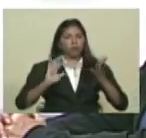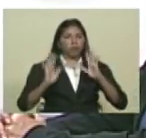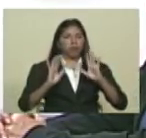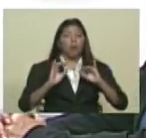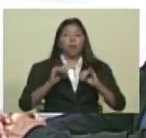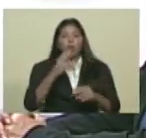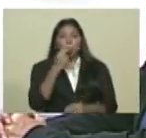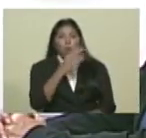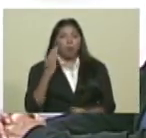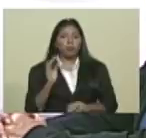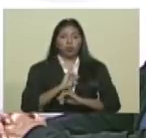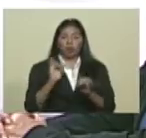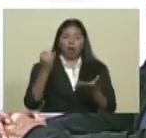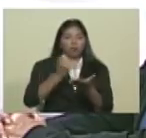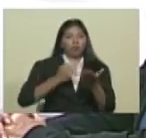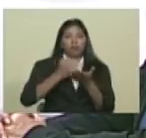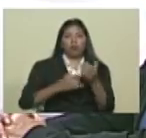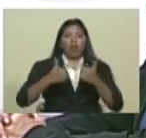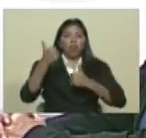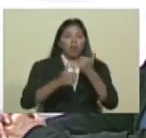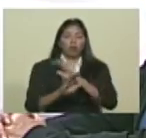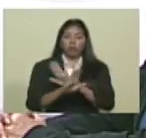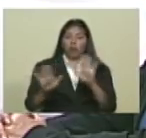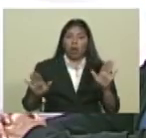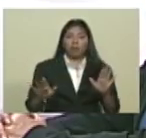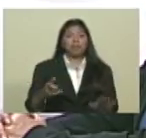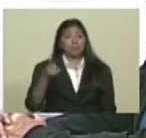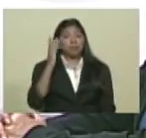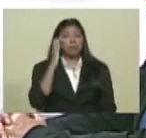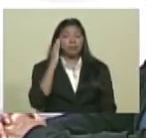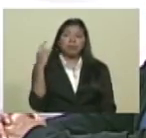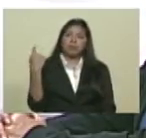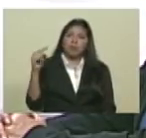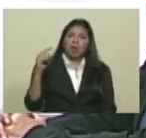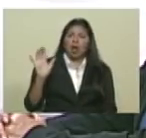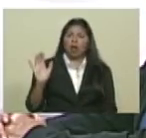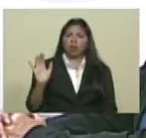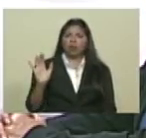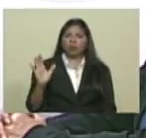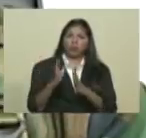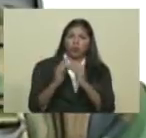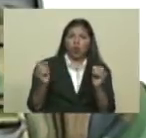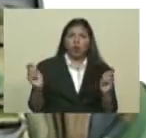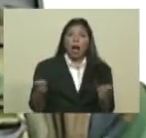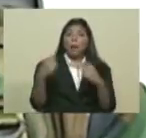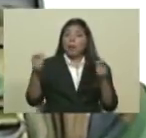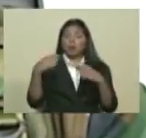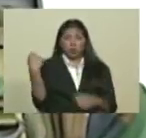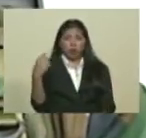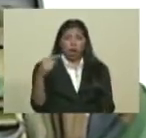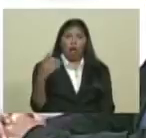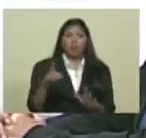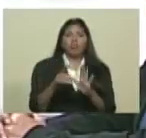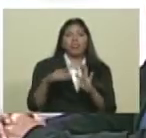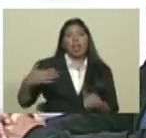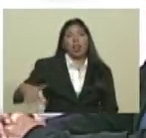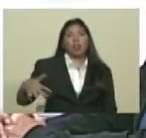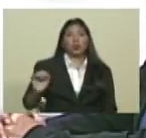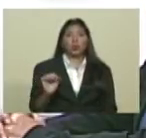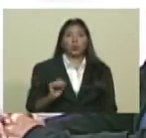candidatos. Muy bien. Y han tenido todas las garantías para hacer campaña, todas las garantías, todas.